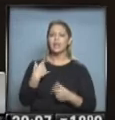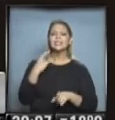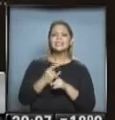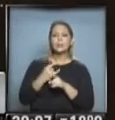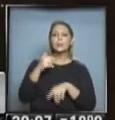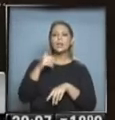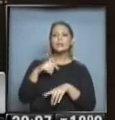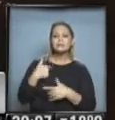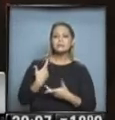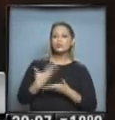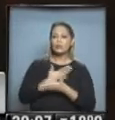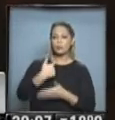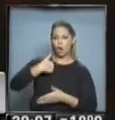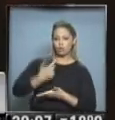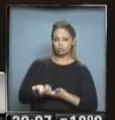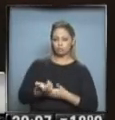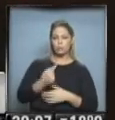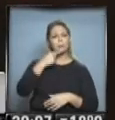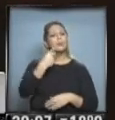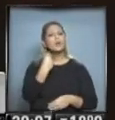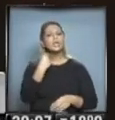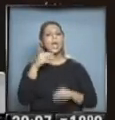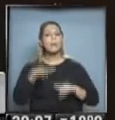rehenes de alguien. ¿Por qué cree que paran?